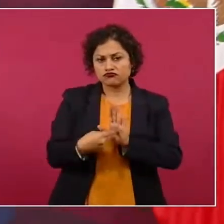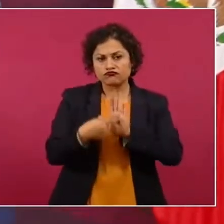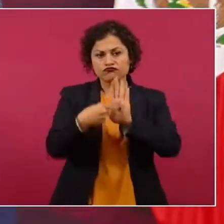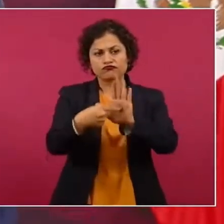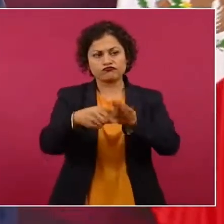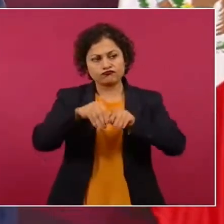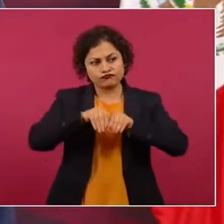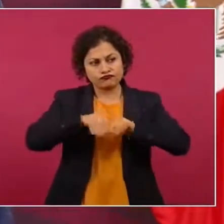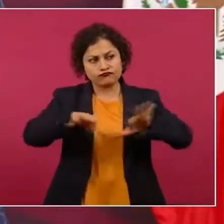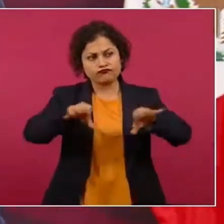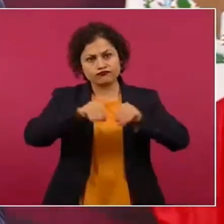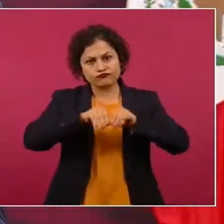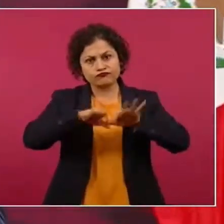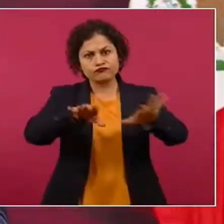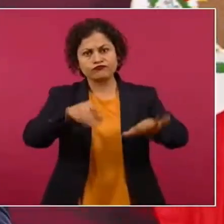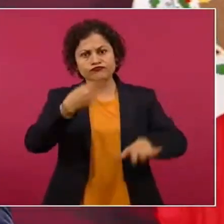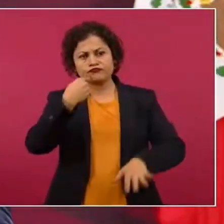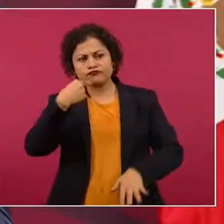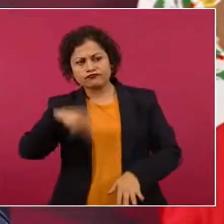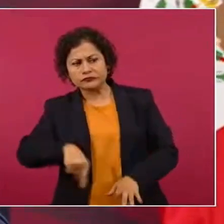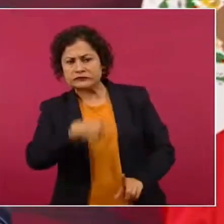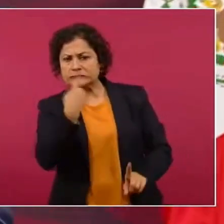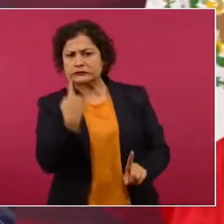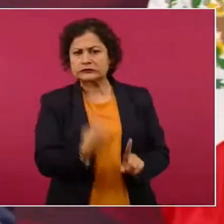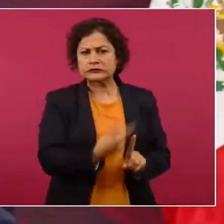los nombres de jueces, pero por ejemplo,